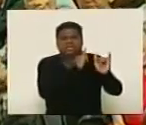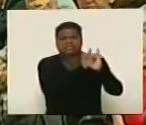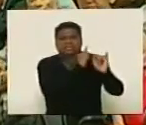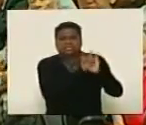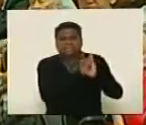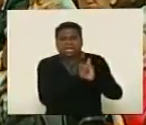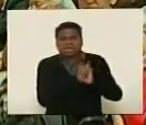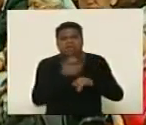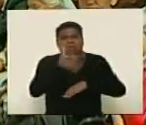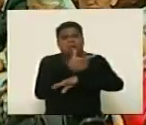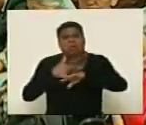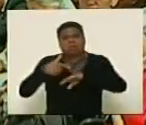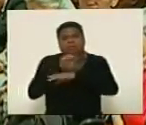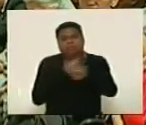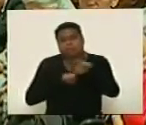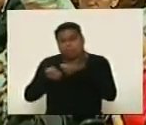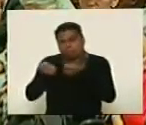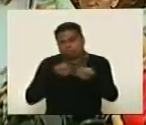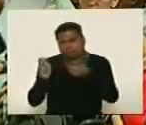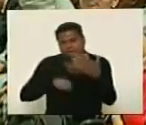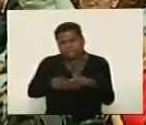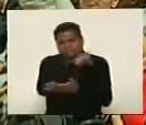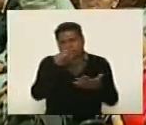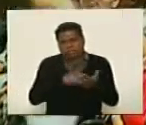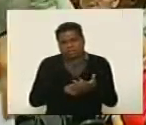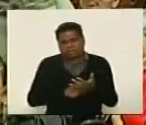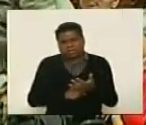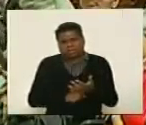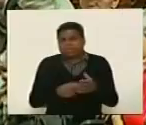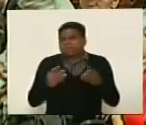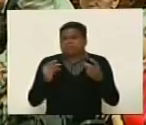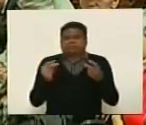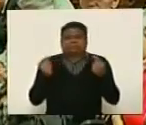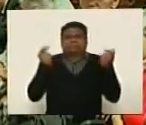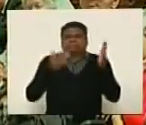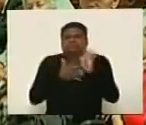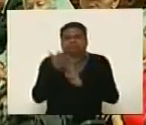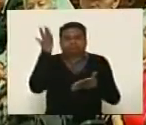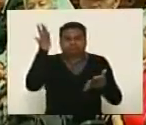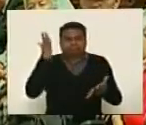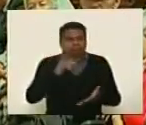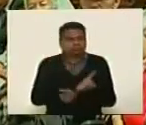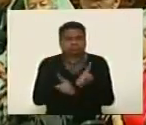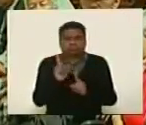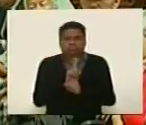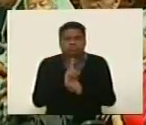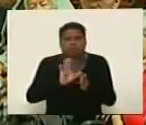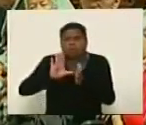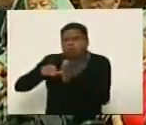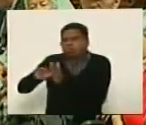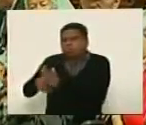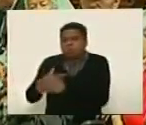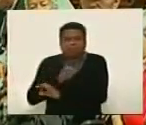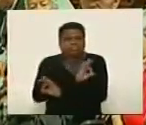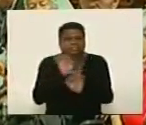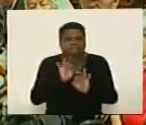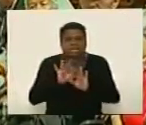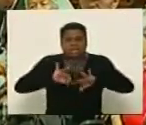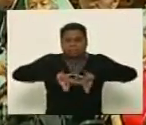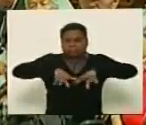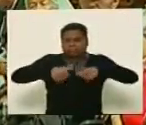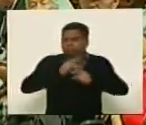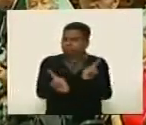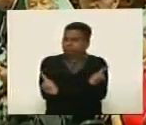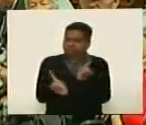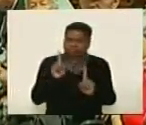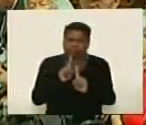gobierno, para controlar, para que no se vaya de las manos, para que la especulación no nos gane en ese terreno, sino